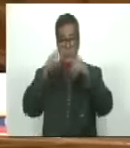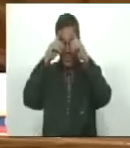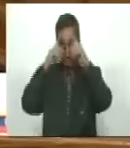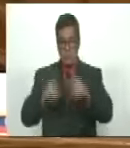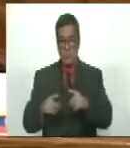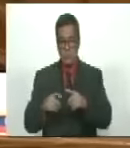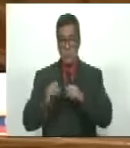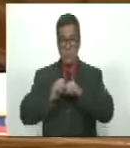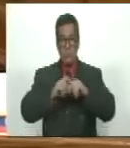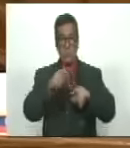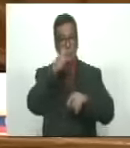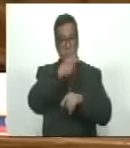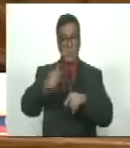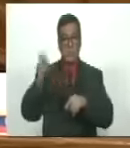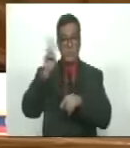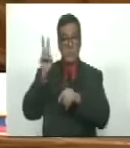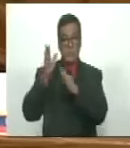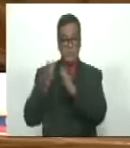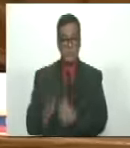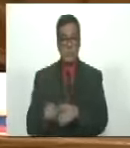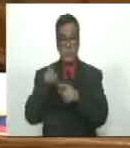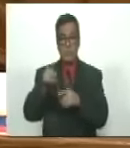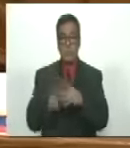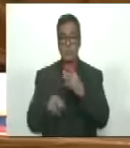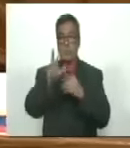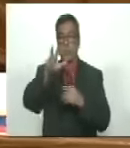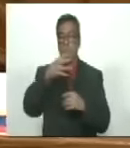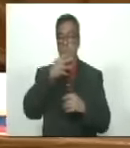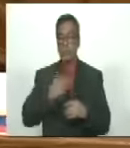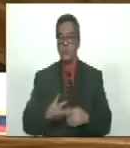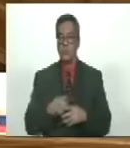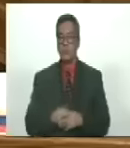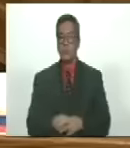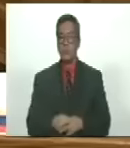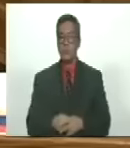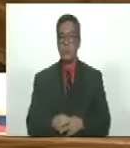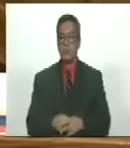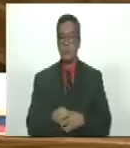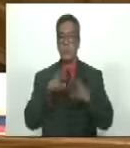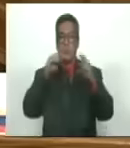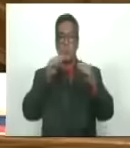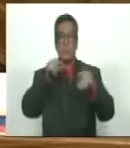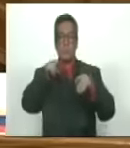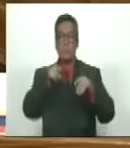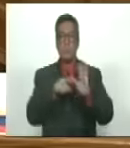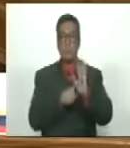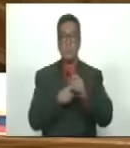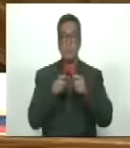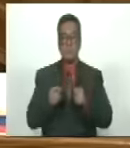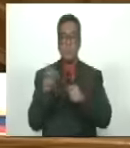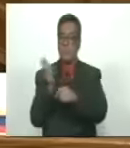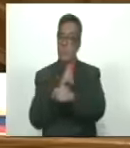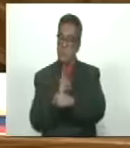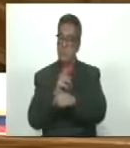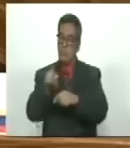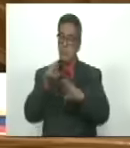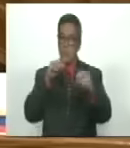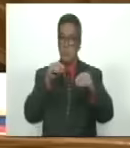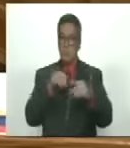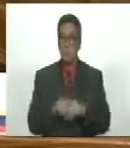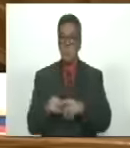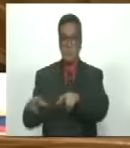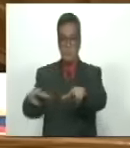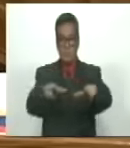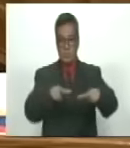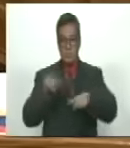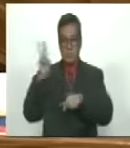que soberanamente el pueblo venezolano tomó el 3 de diciembre. Entonces, bueno, en la exposición de motivo, para tratarla rápidamente, nos habla de que el